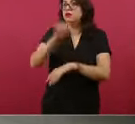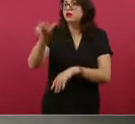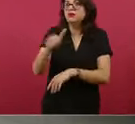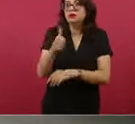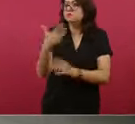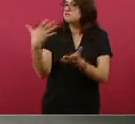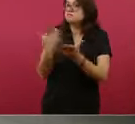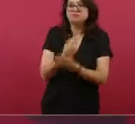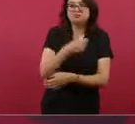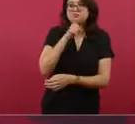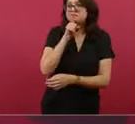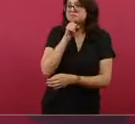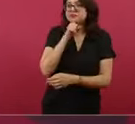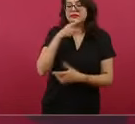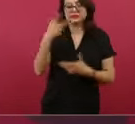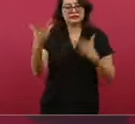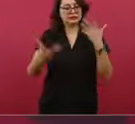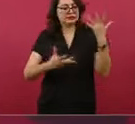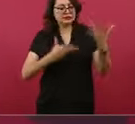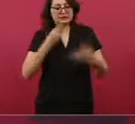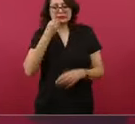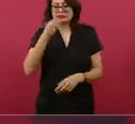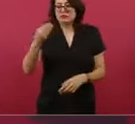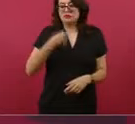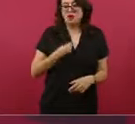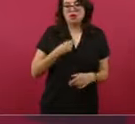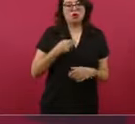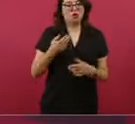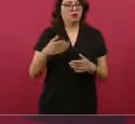actas. Nada más piensen,